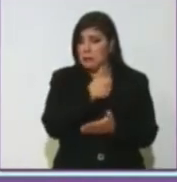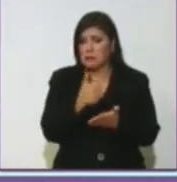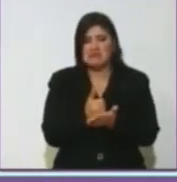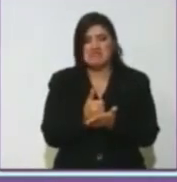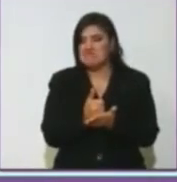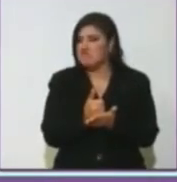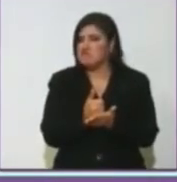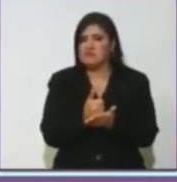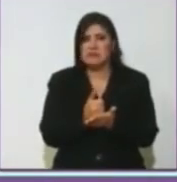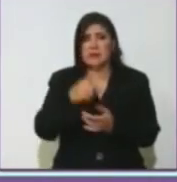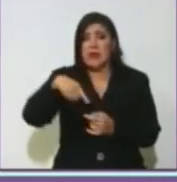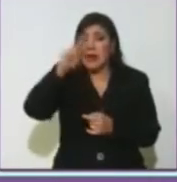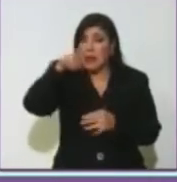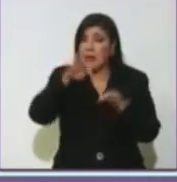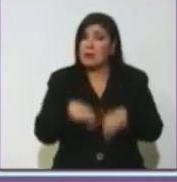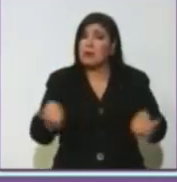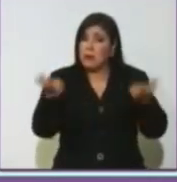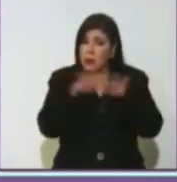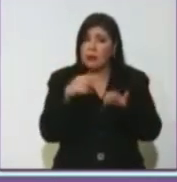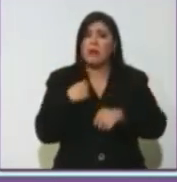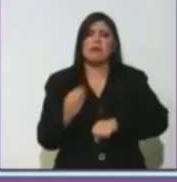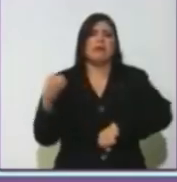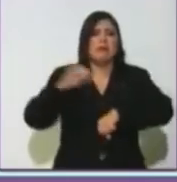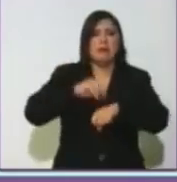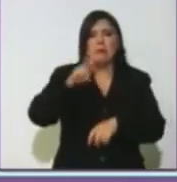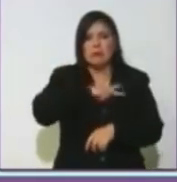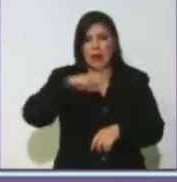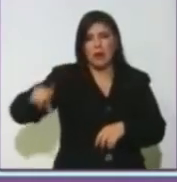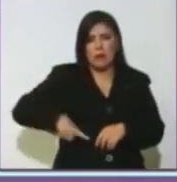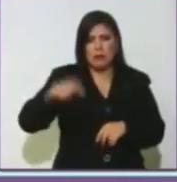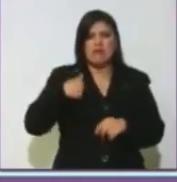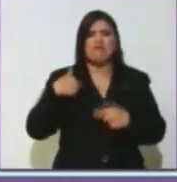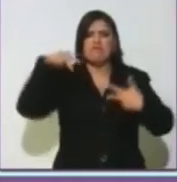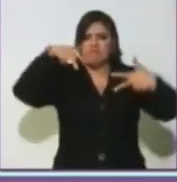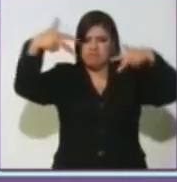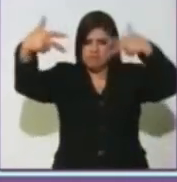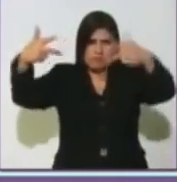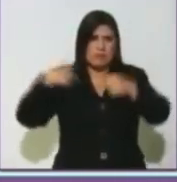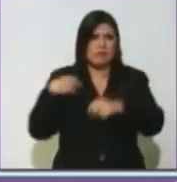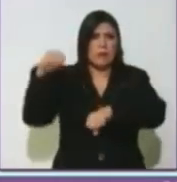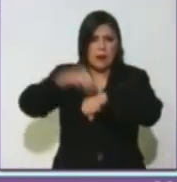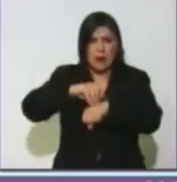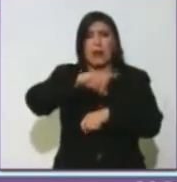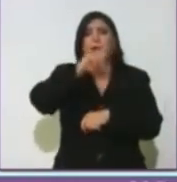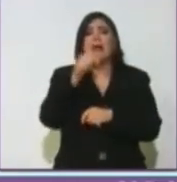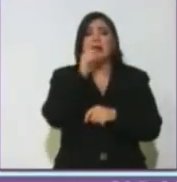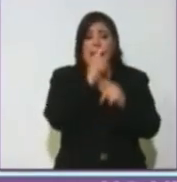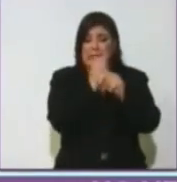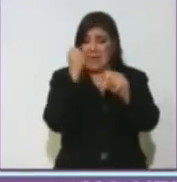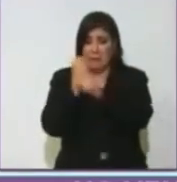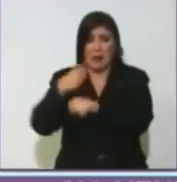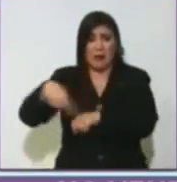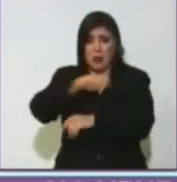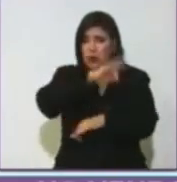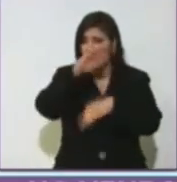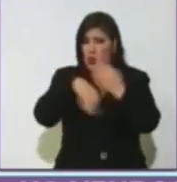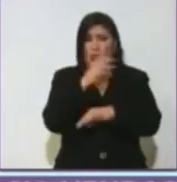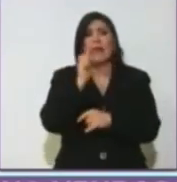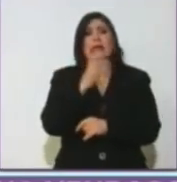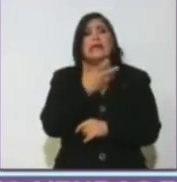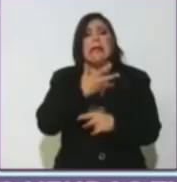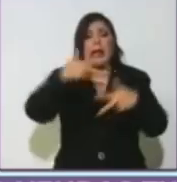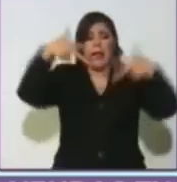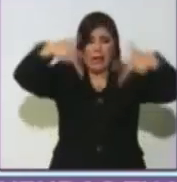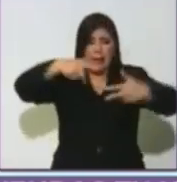eso que es muy importante y lo voy a implementar en mi gobierno voy a poner cámaras y me voy a asegurar que todo transporte público tenga cámaras de